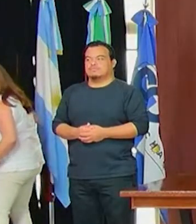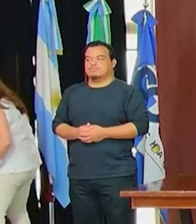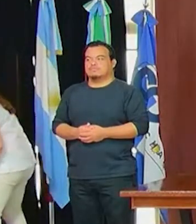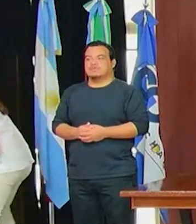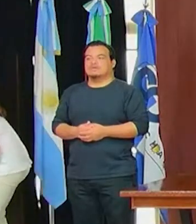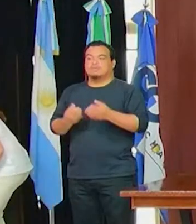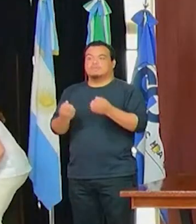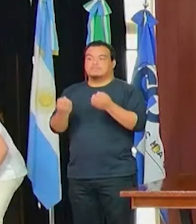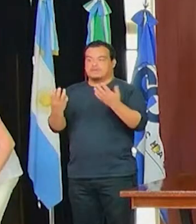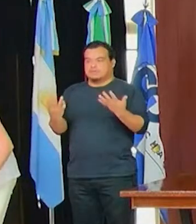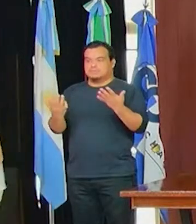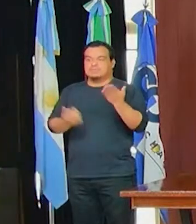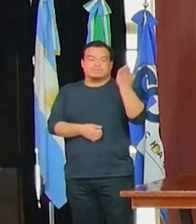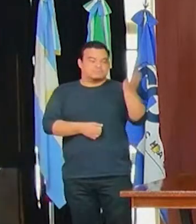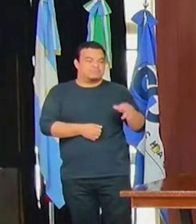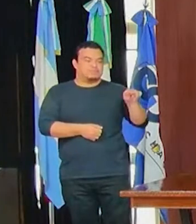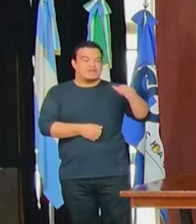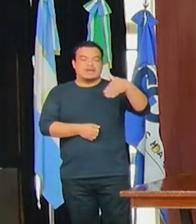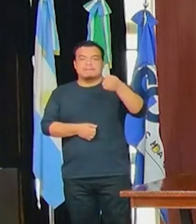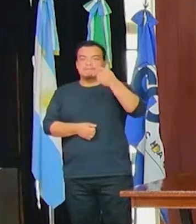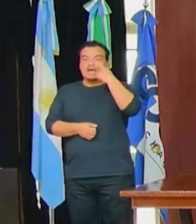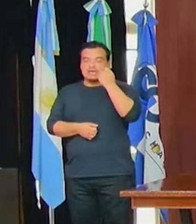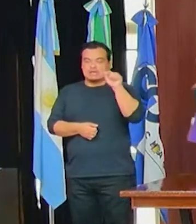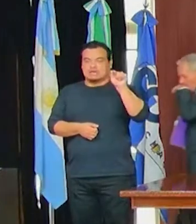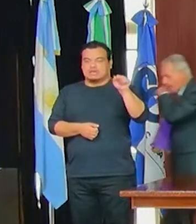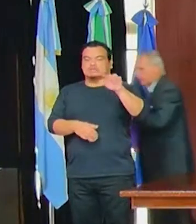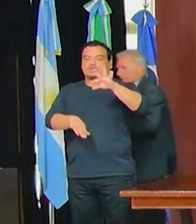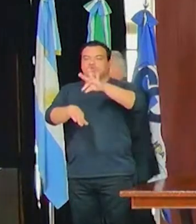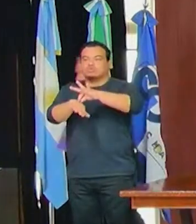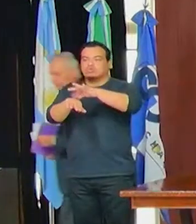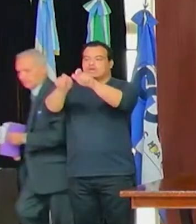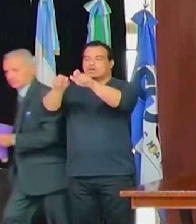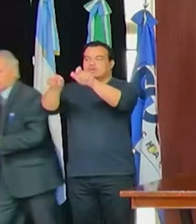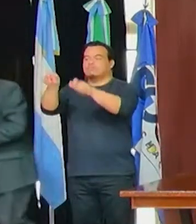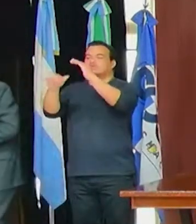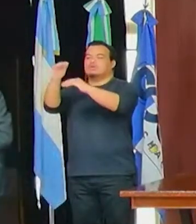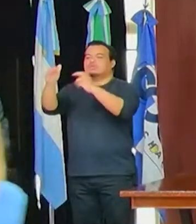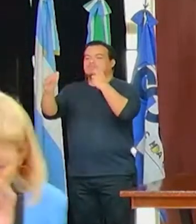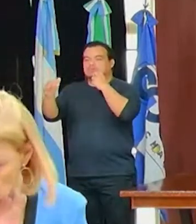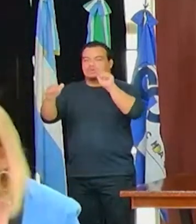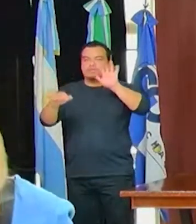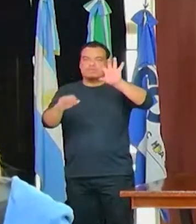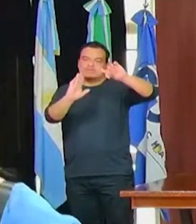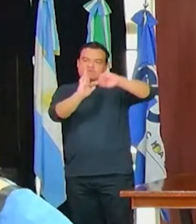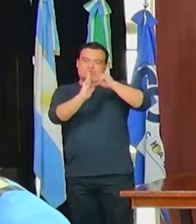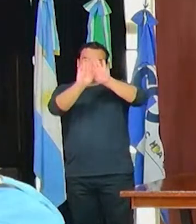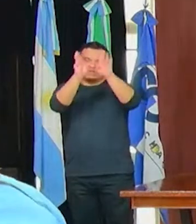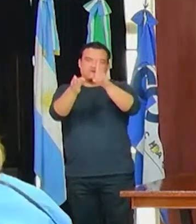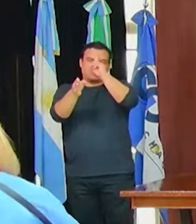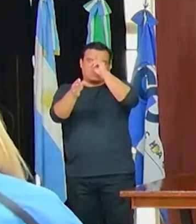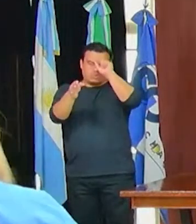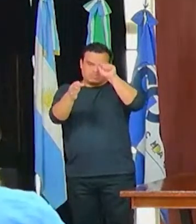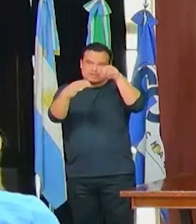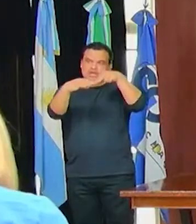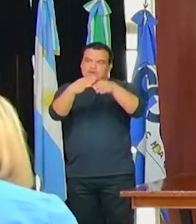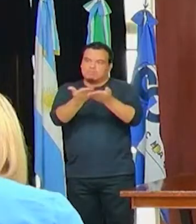Hola, bueno, mi nombre es Maya, soy médica geriatra, soy de Buenos Aires, trabajo en un hospital público y también trabajo para PAMI.